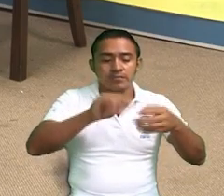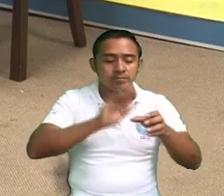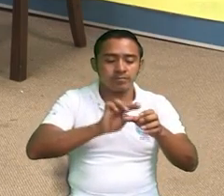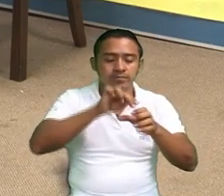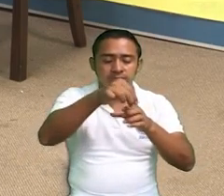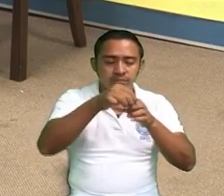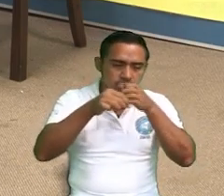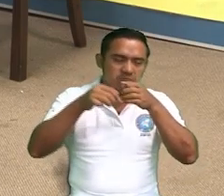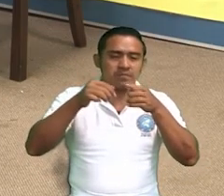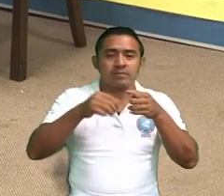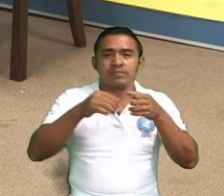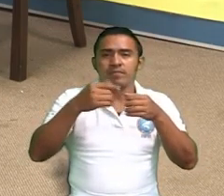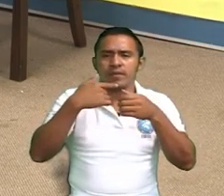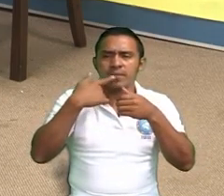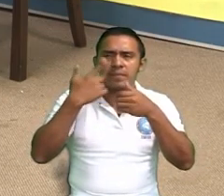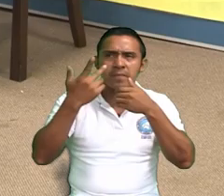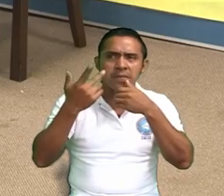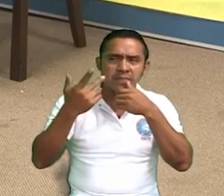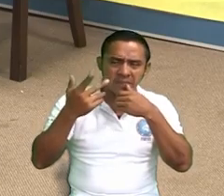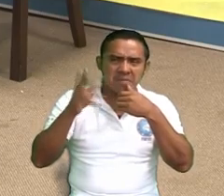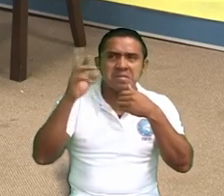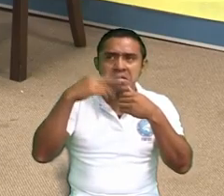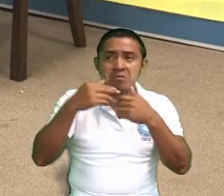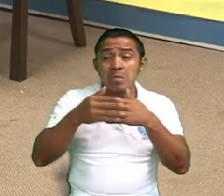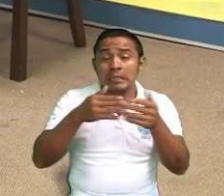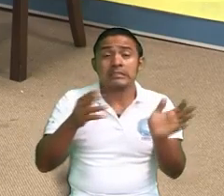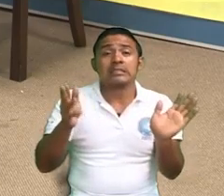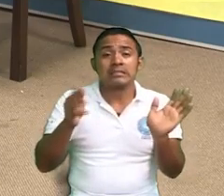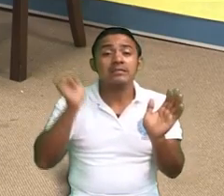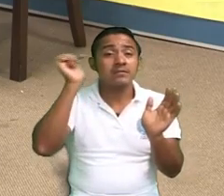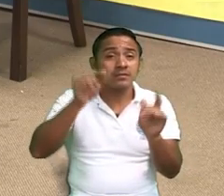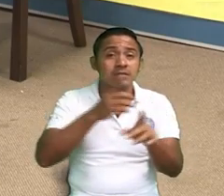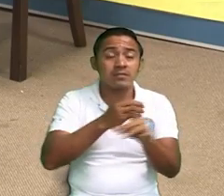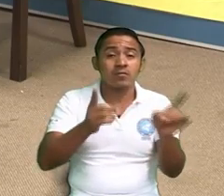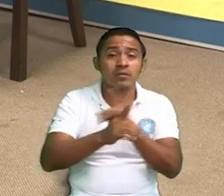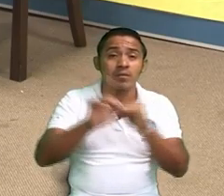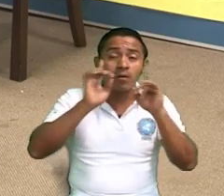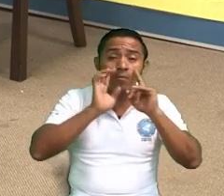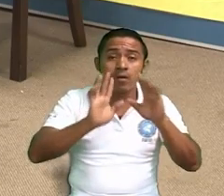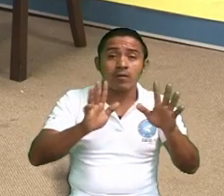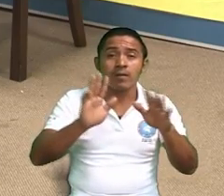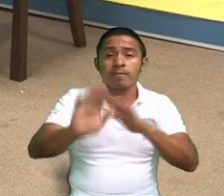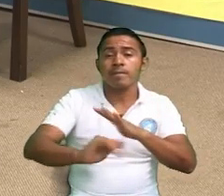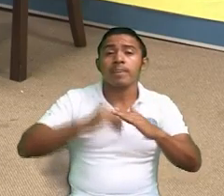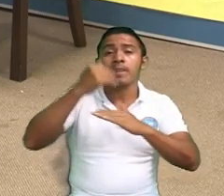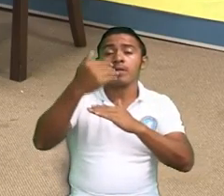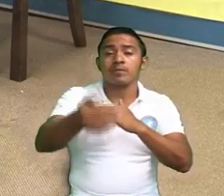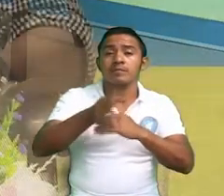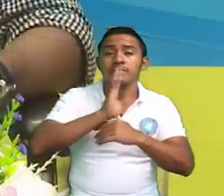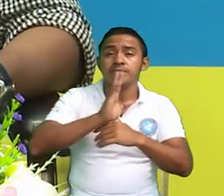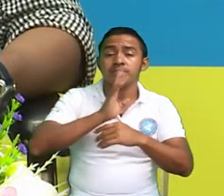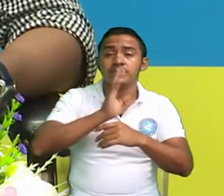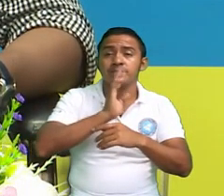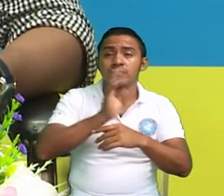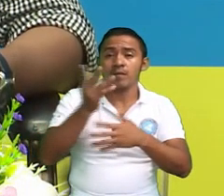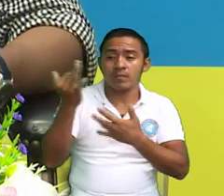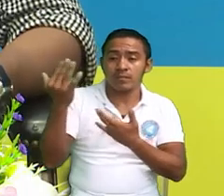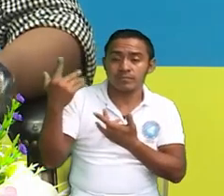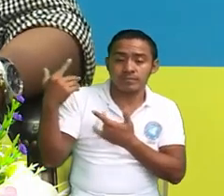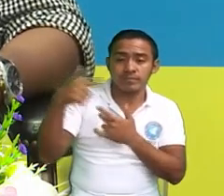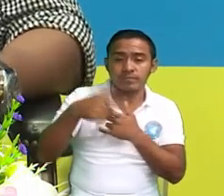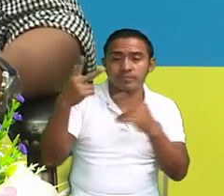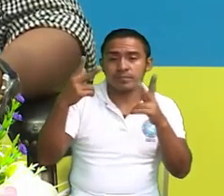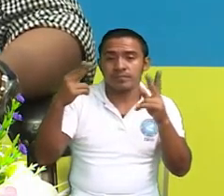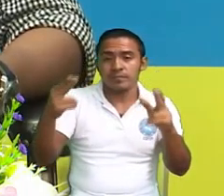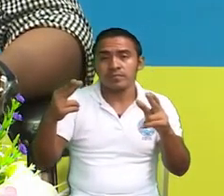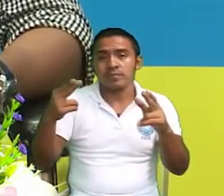destapamos tiene un sabor todo feo, pues. Entonces hay que tener también esta medida, pero eso lo vamos a estar hablando cuando regresemos